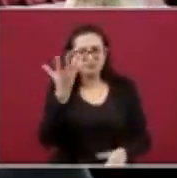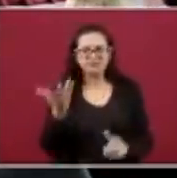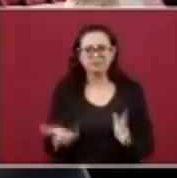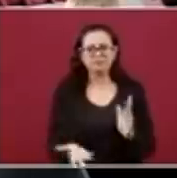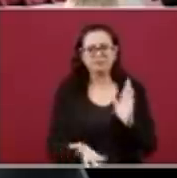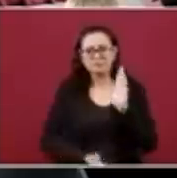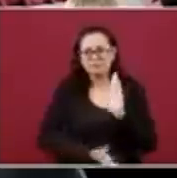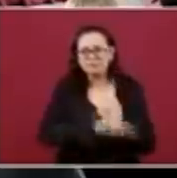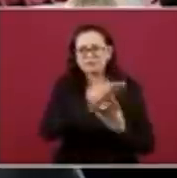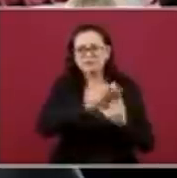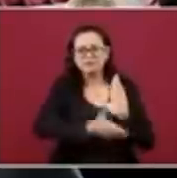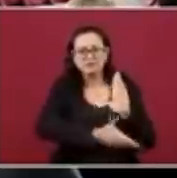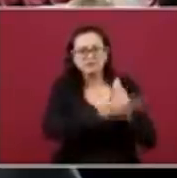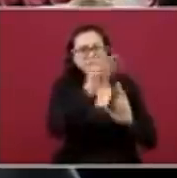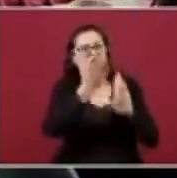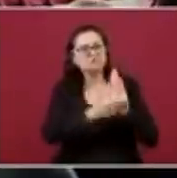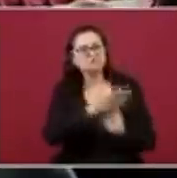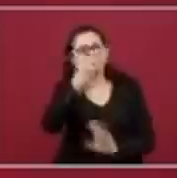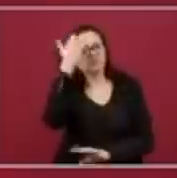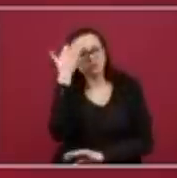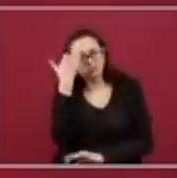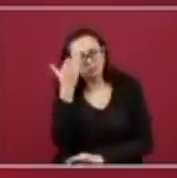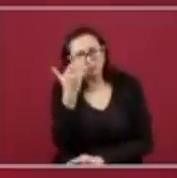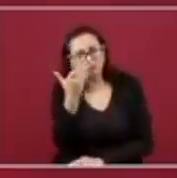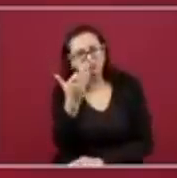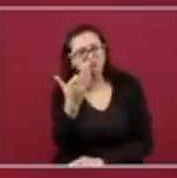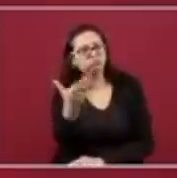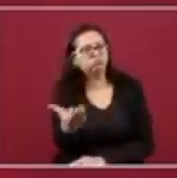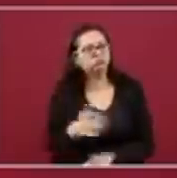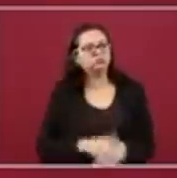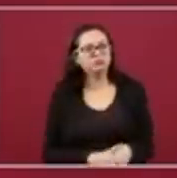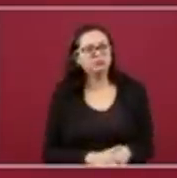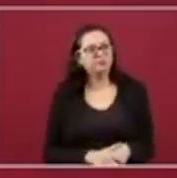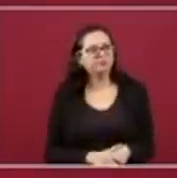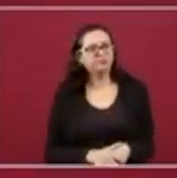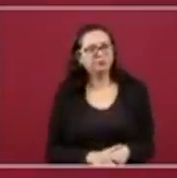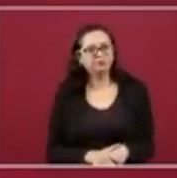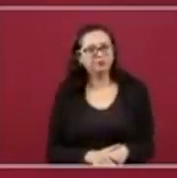Una obra que se debió terminar desde hace años.